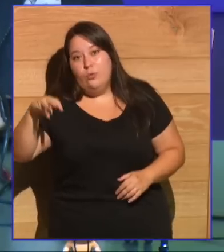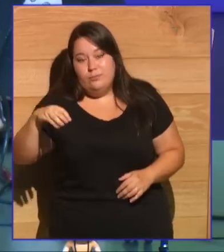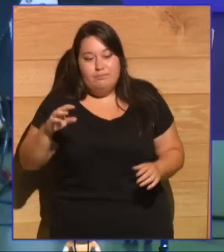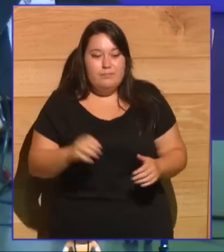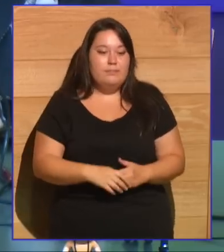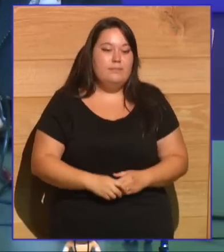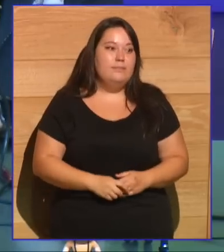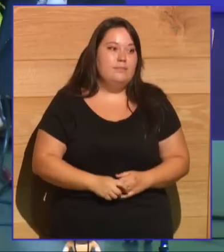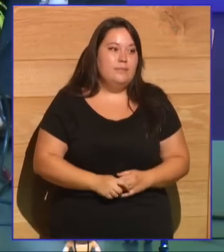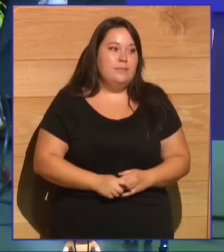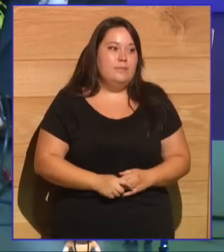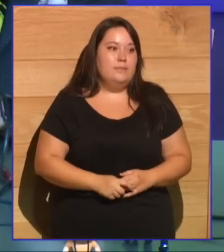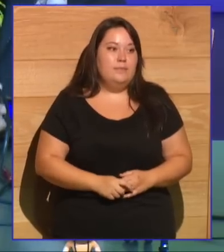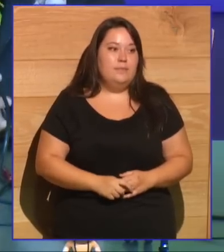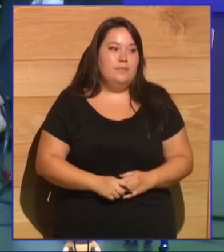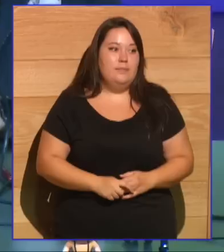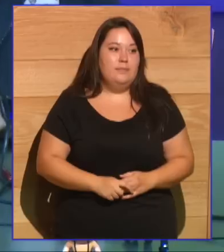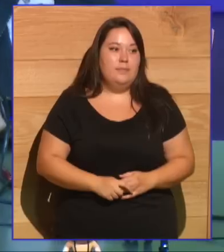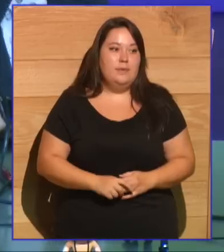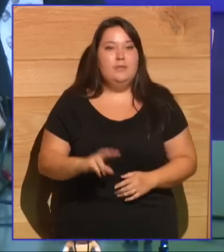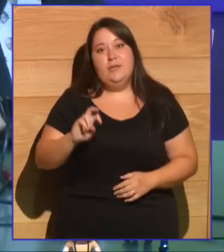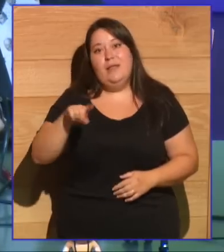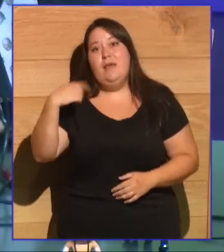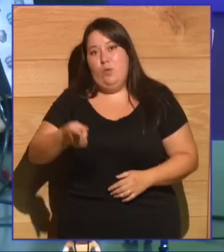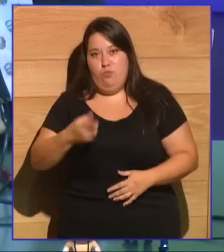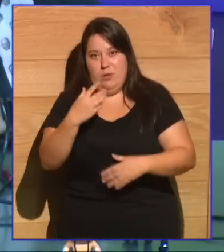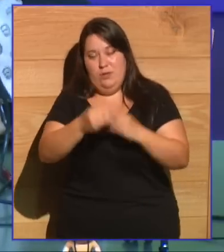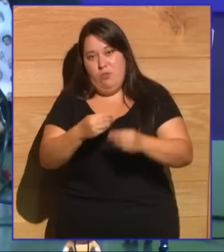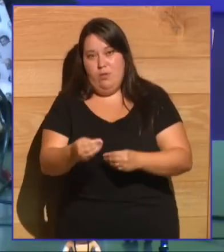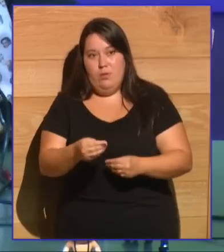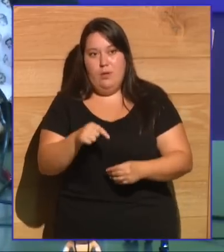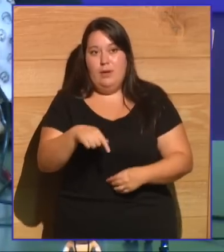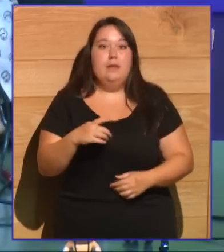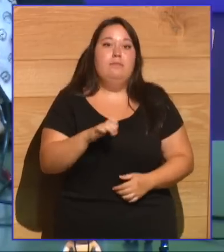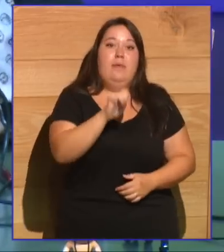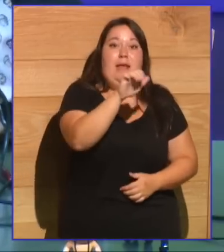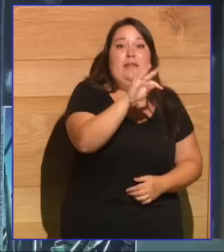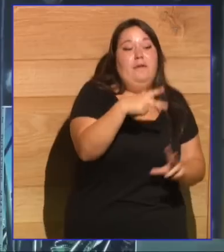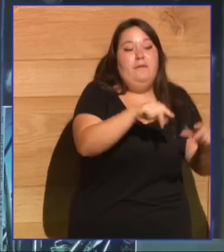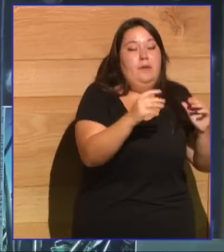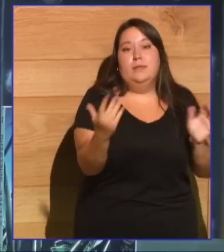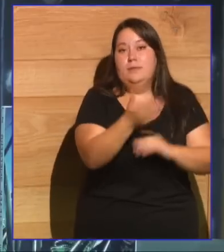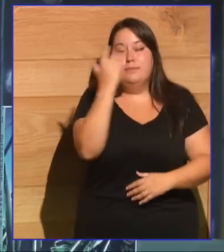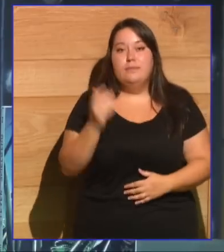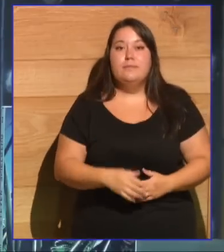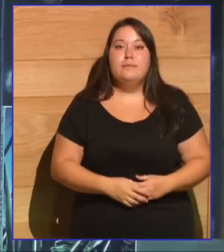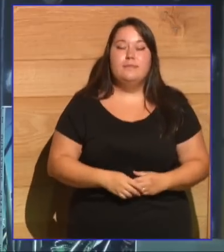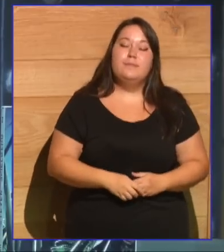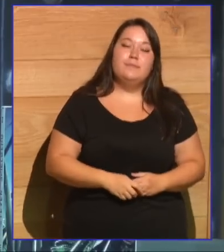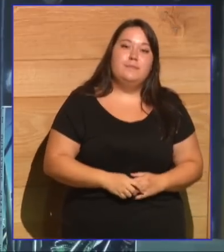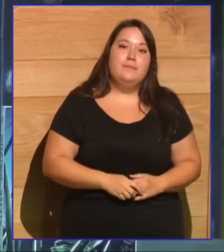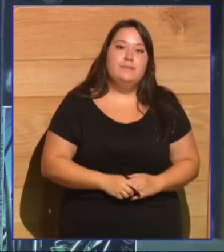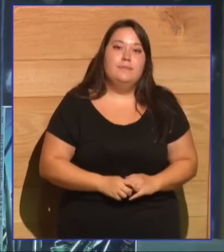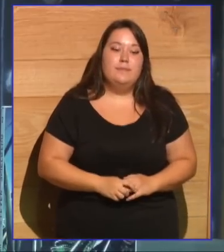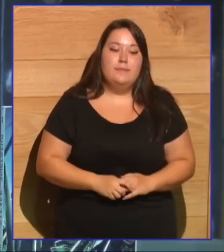la versión mejorada la hicieron después y en la versión mejorada pues ya está aquí un fallo no es calatrava